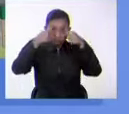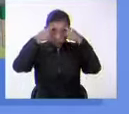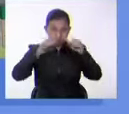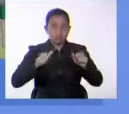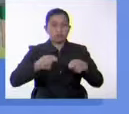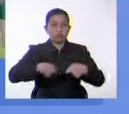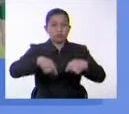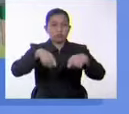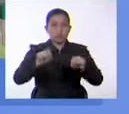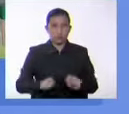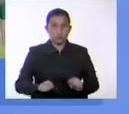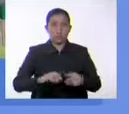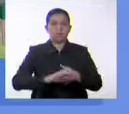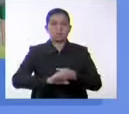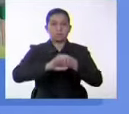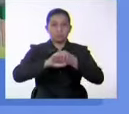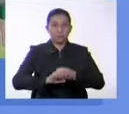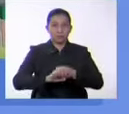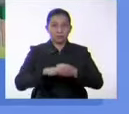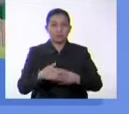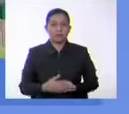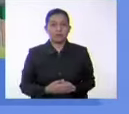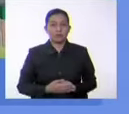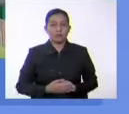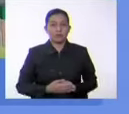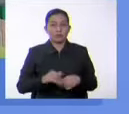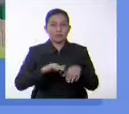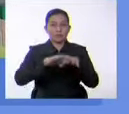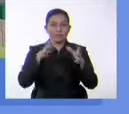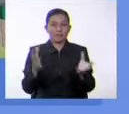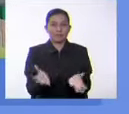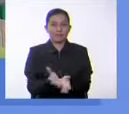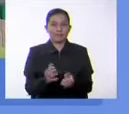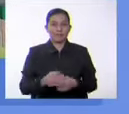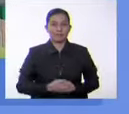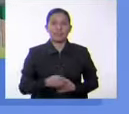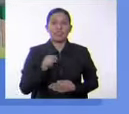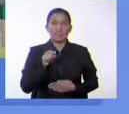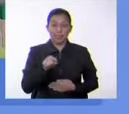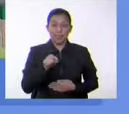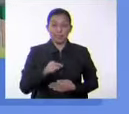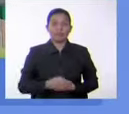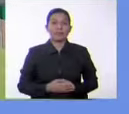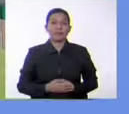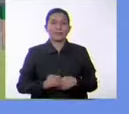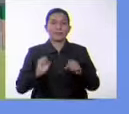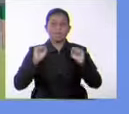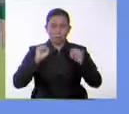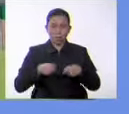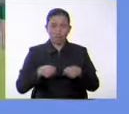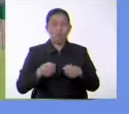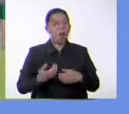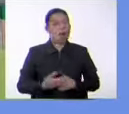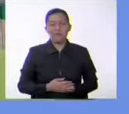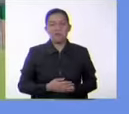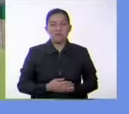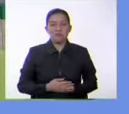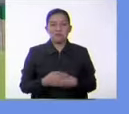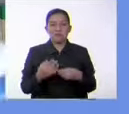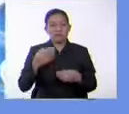y tratados en la normativa internacional. Estos, los estados, pueden o no